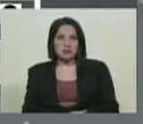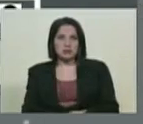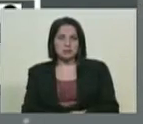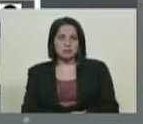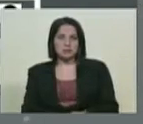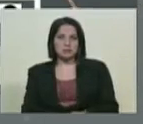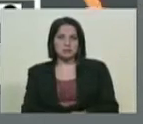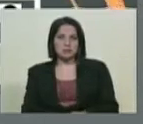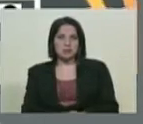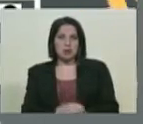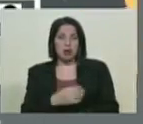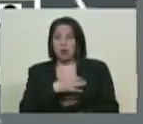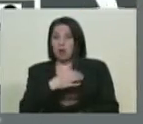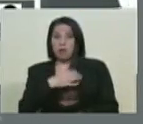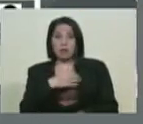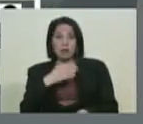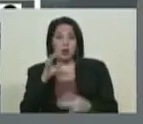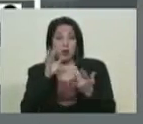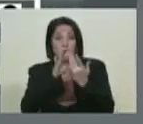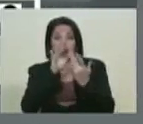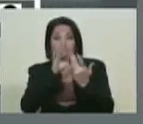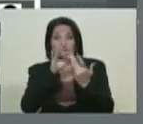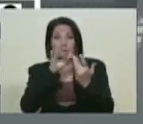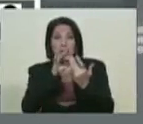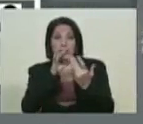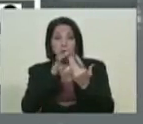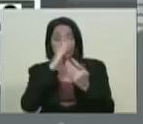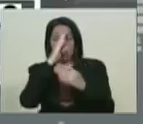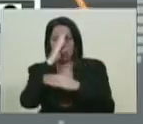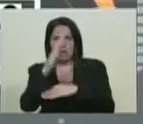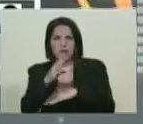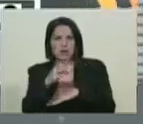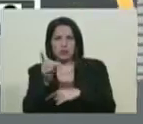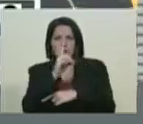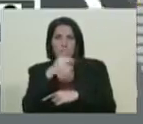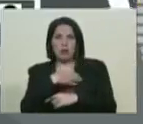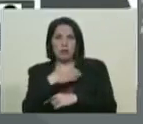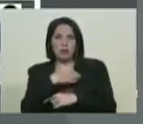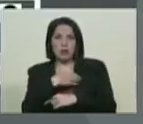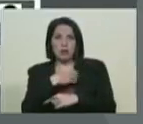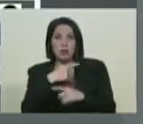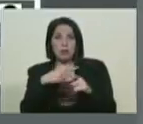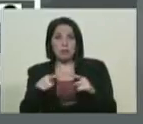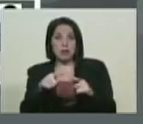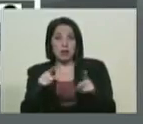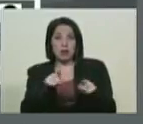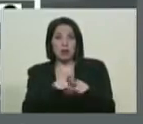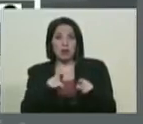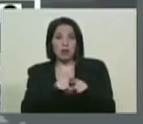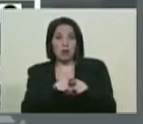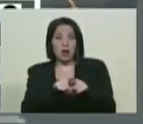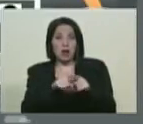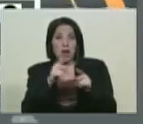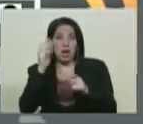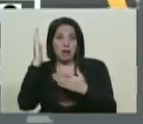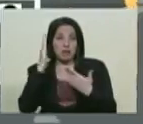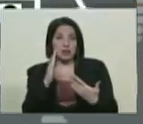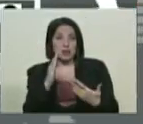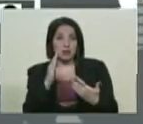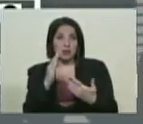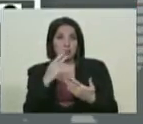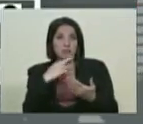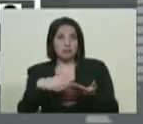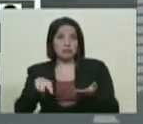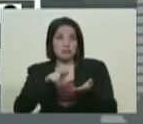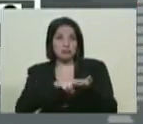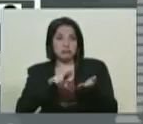Bien, Julián, hemos podido tener un contacto directo con la oposición, sin embargo, pues ellos han venido para acá y se ha